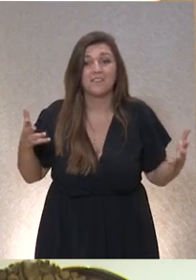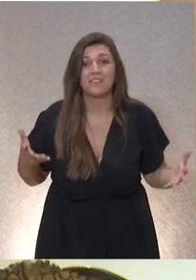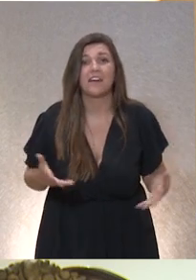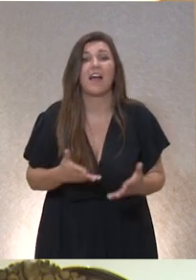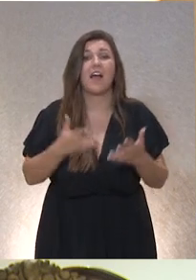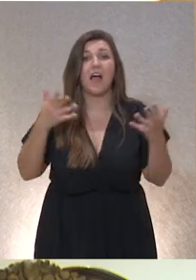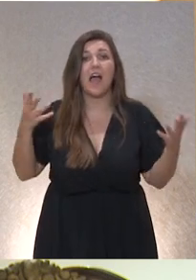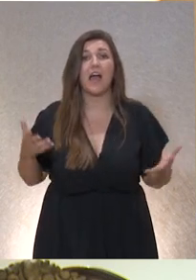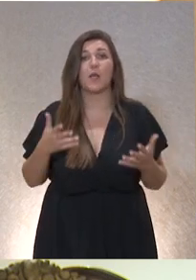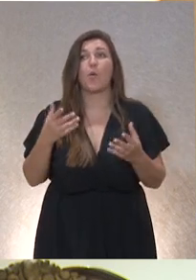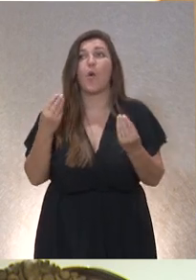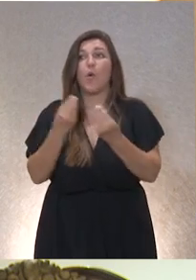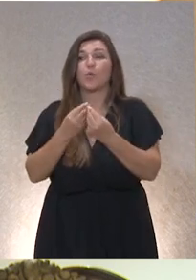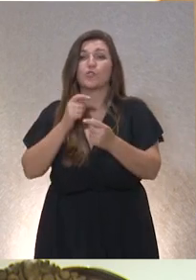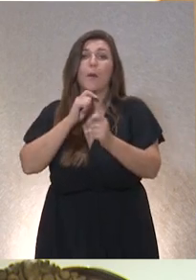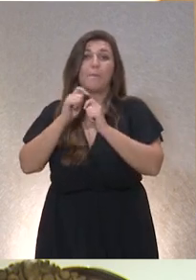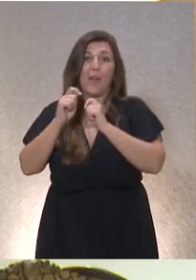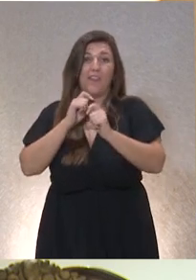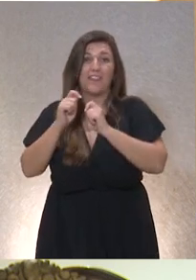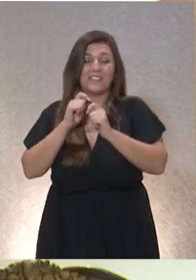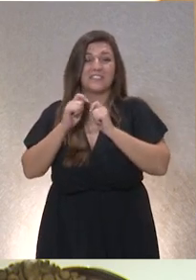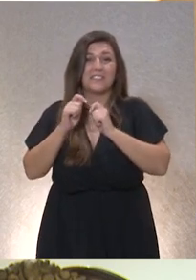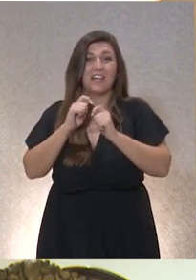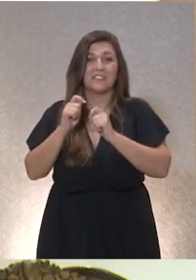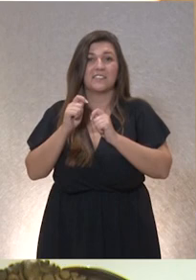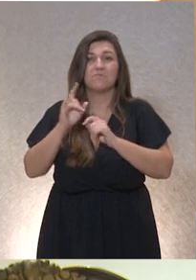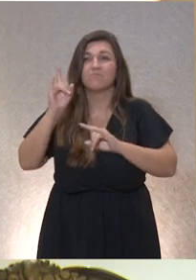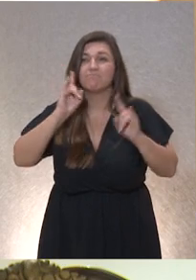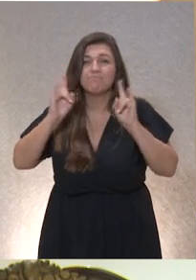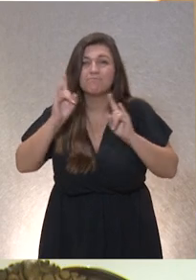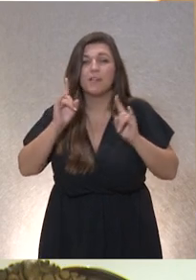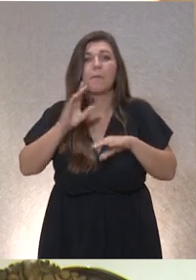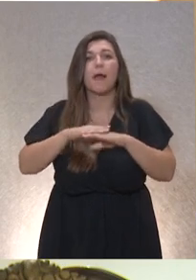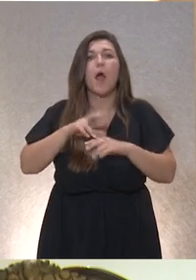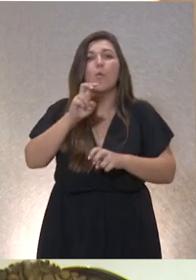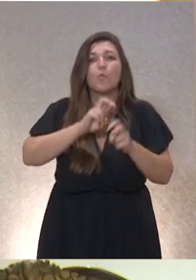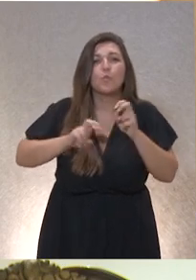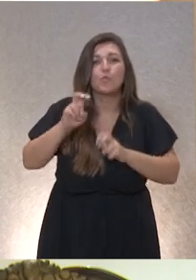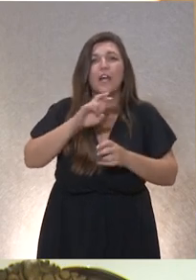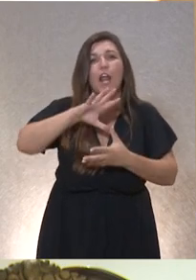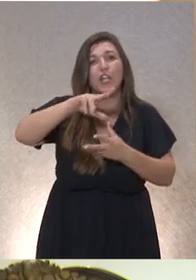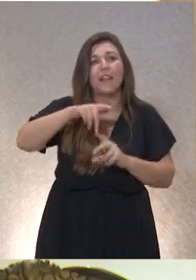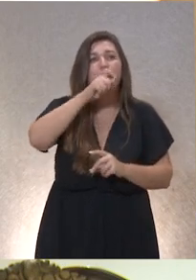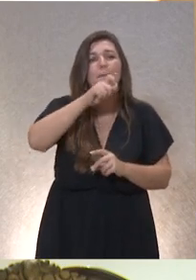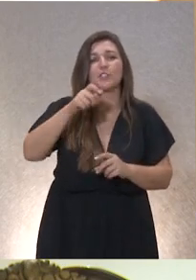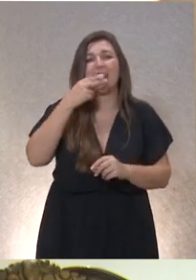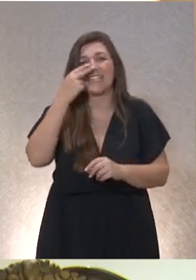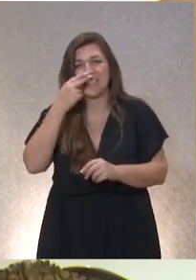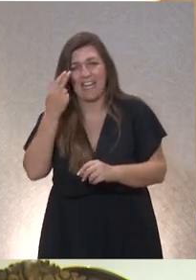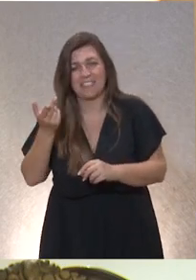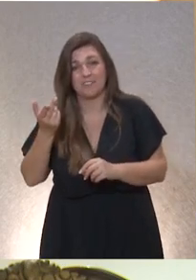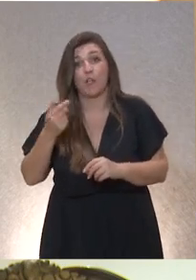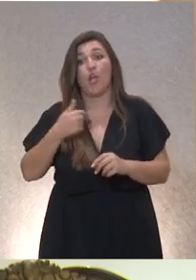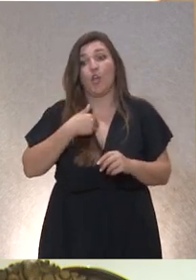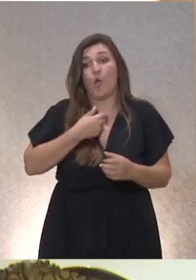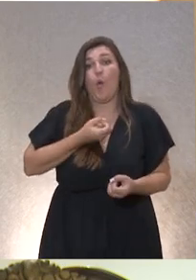que Acompaña a los periodistas que fundamentalmente buscamos noticias que interesen a la gente y os he contado lo